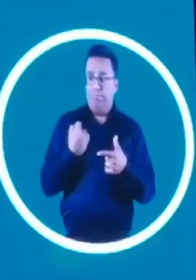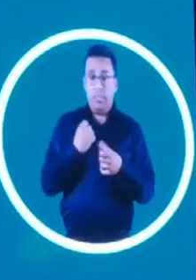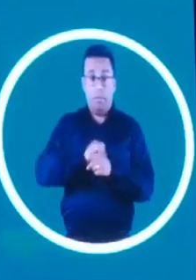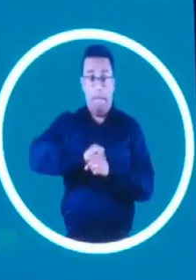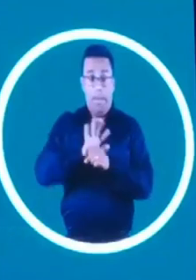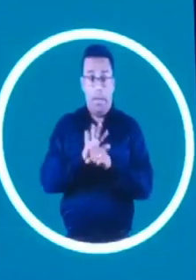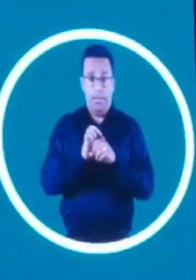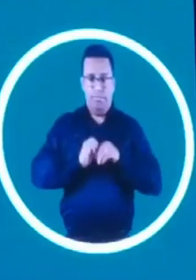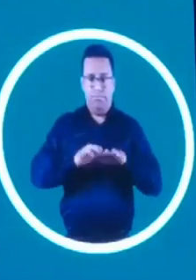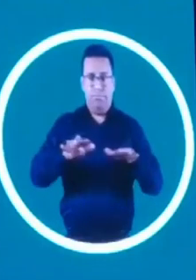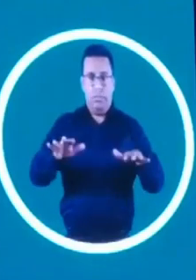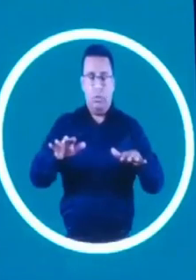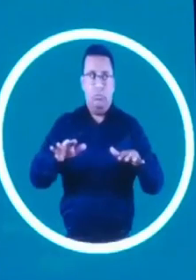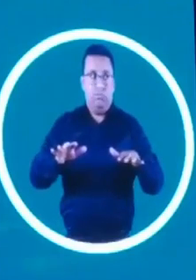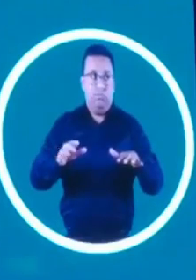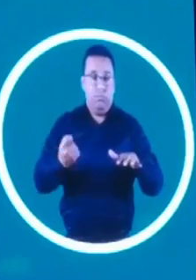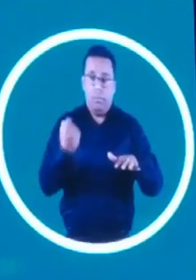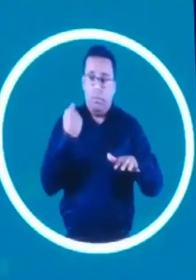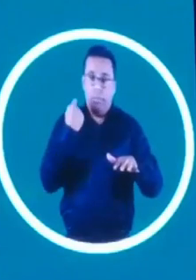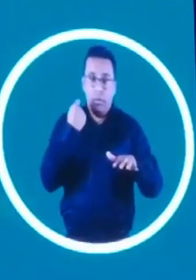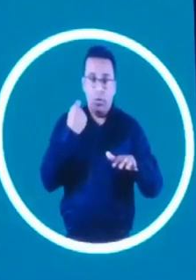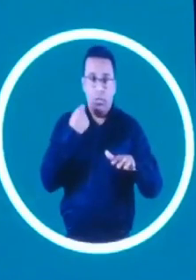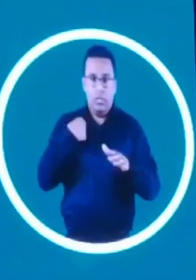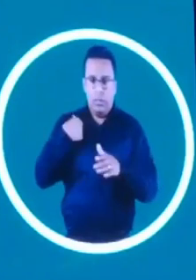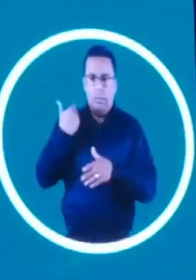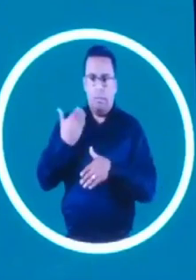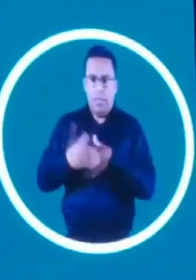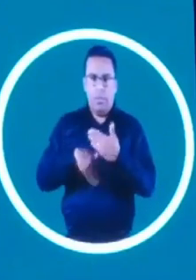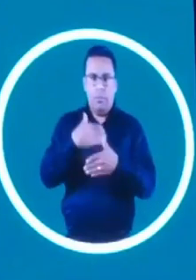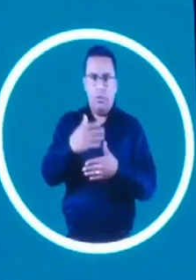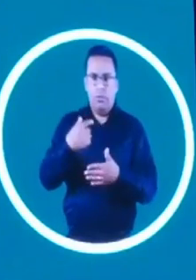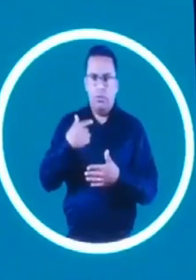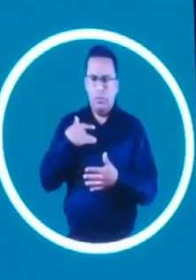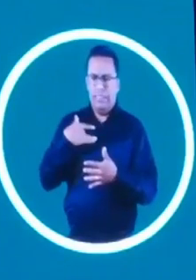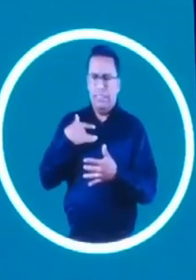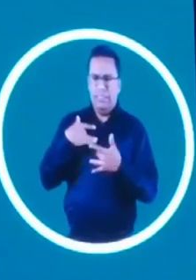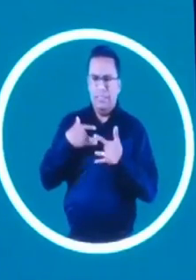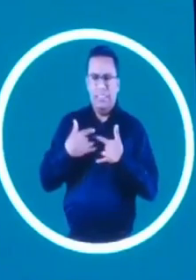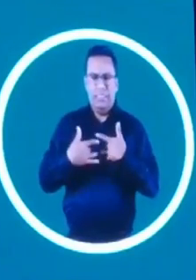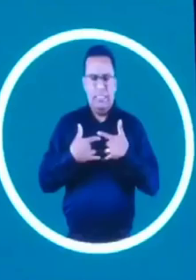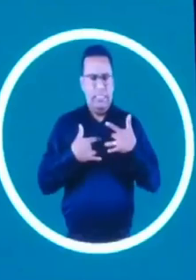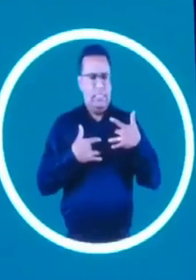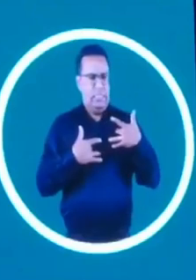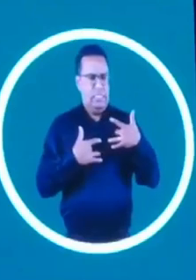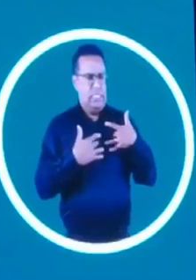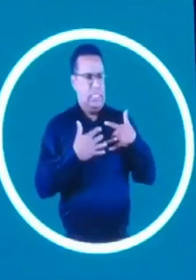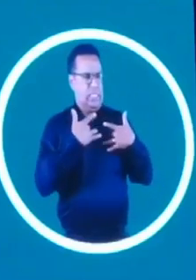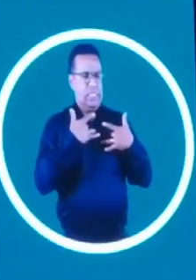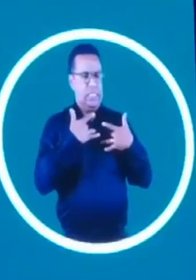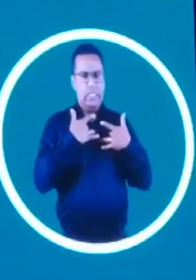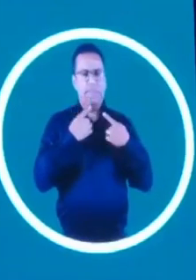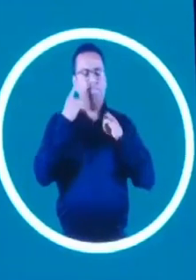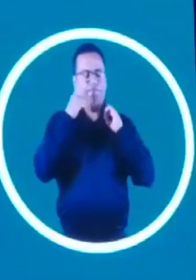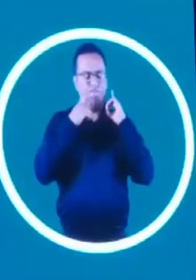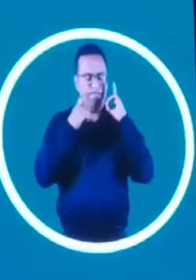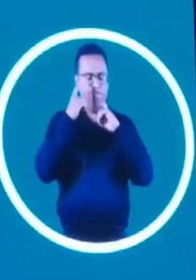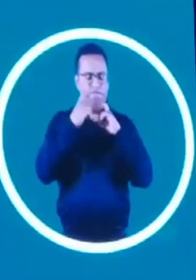deja a su paso rezagos que nos ponen a reflexionar como